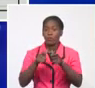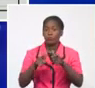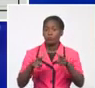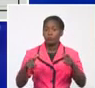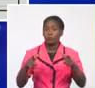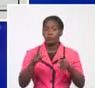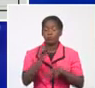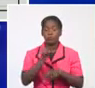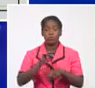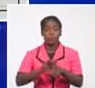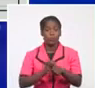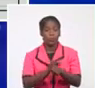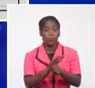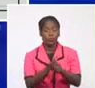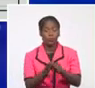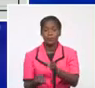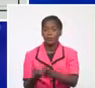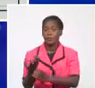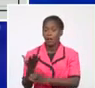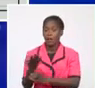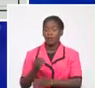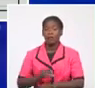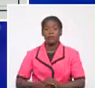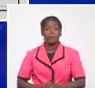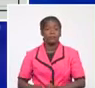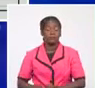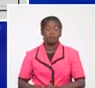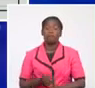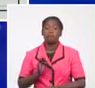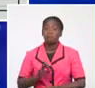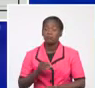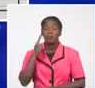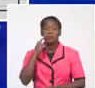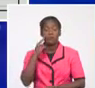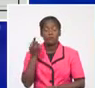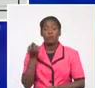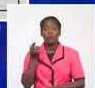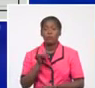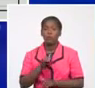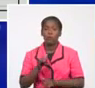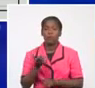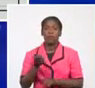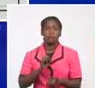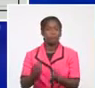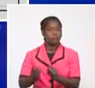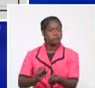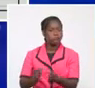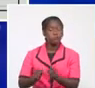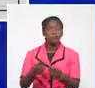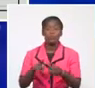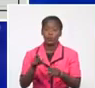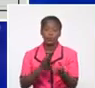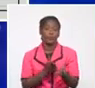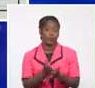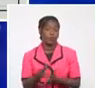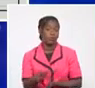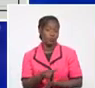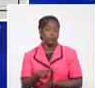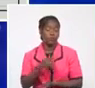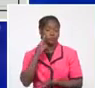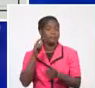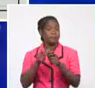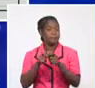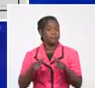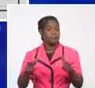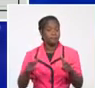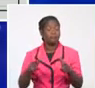elevado, independientemente de que pueda que en un momento determinado disminuyan, pero se mantienen muy elevados y con la